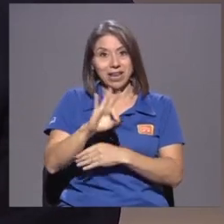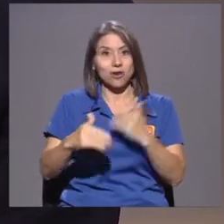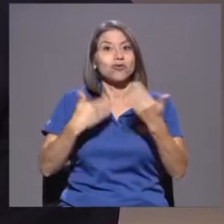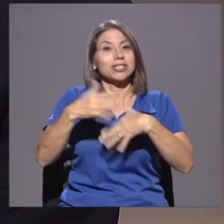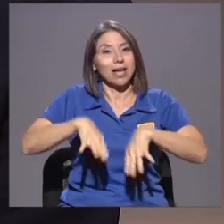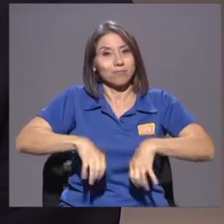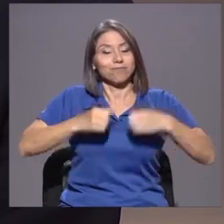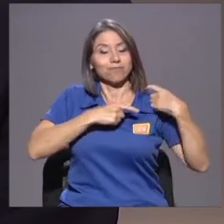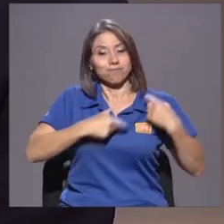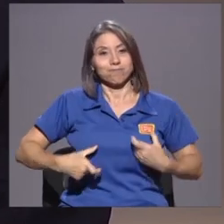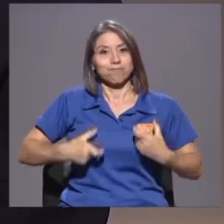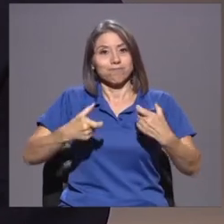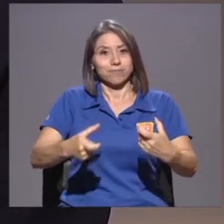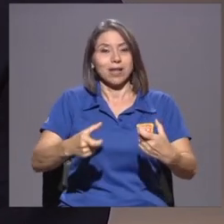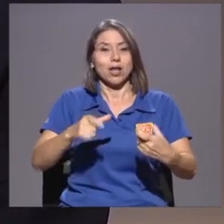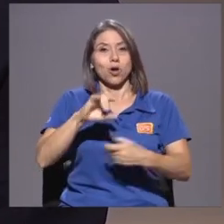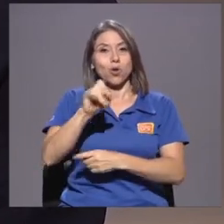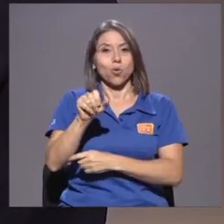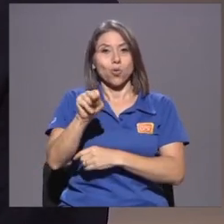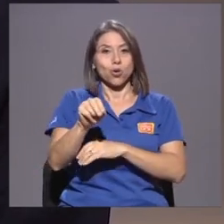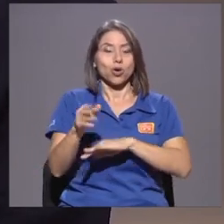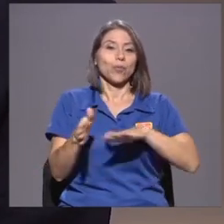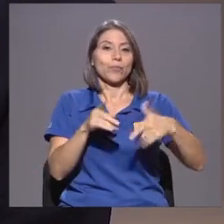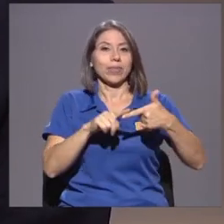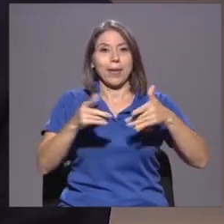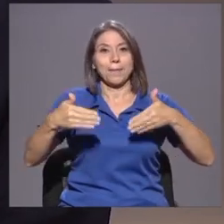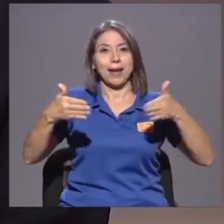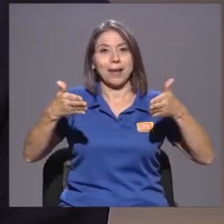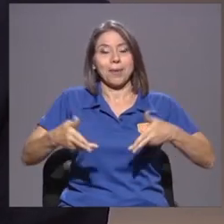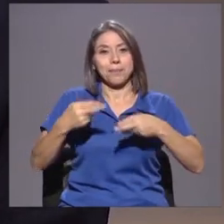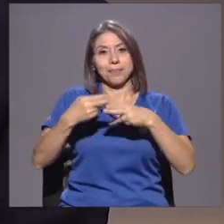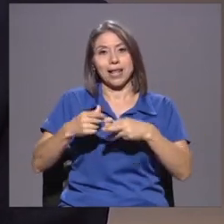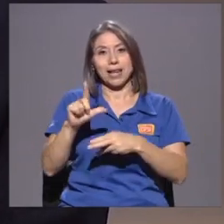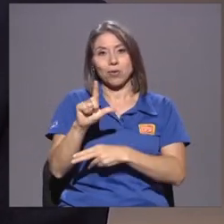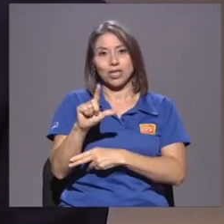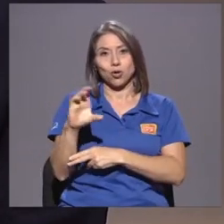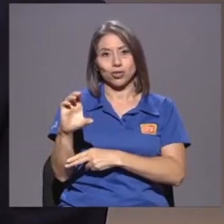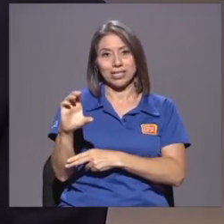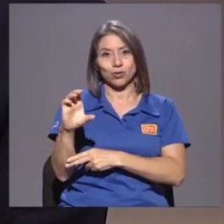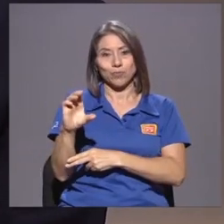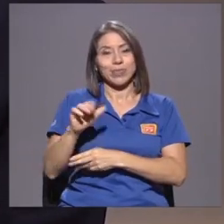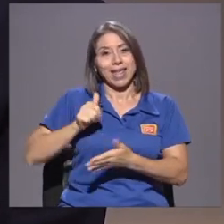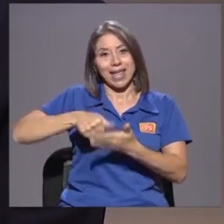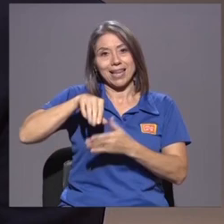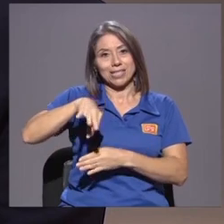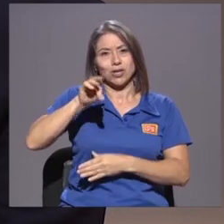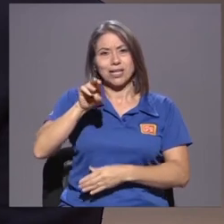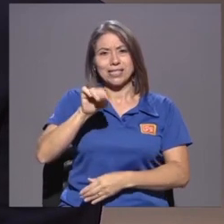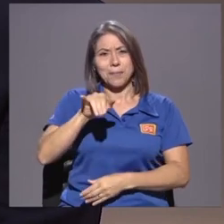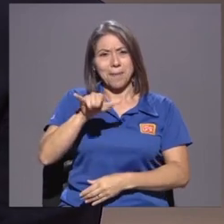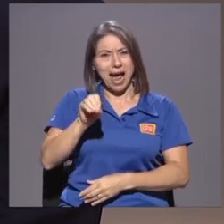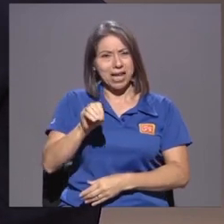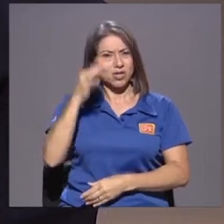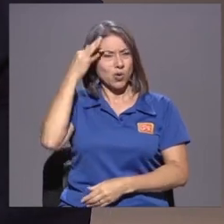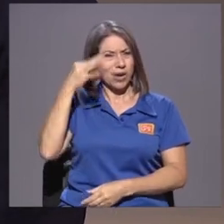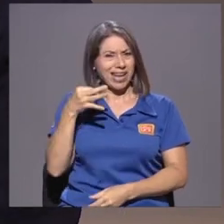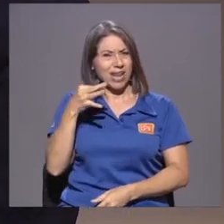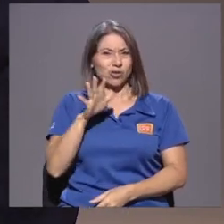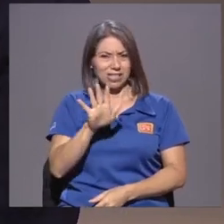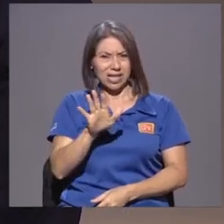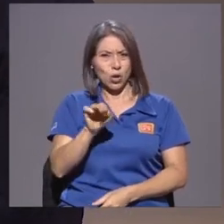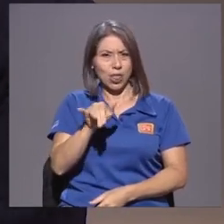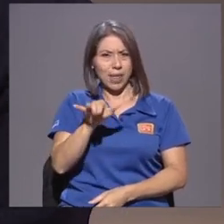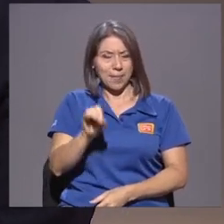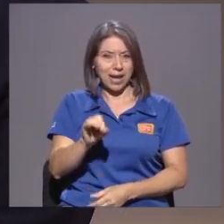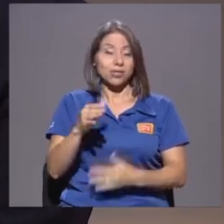panamá laurentino cortizo las elecciones fueron en mayo creo que el 6 de mayo el 5 de mayo y la